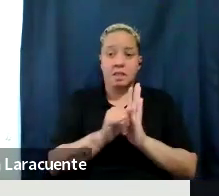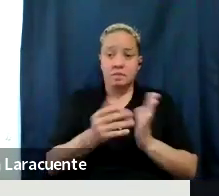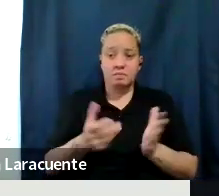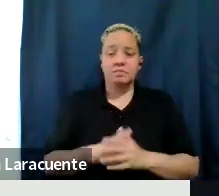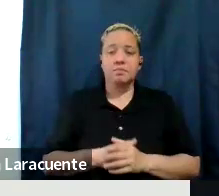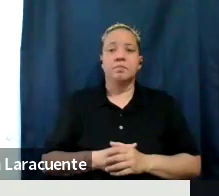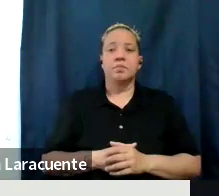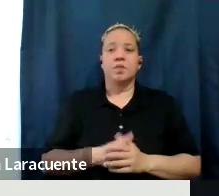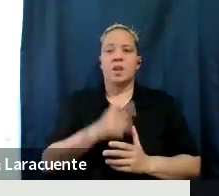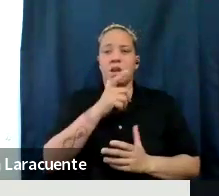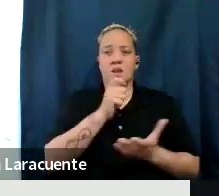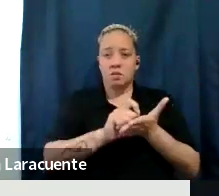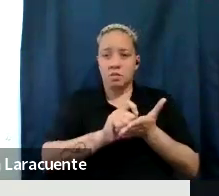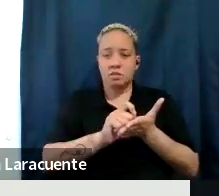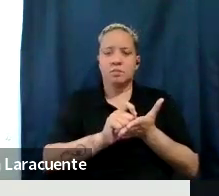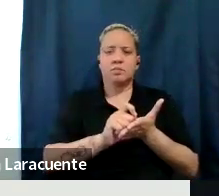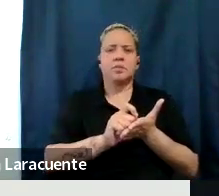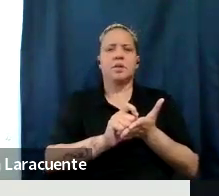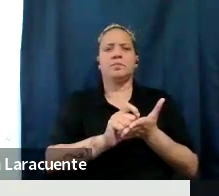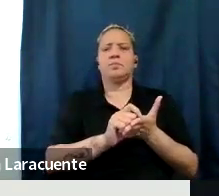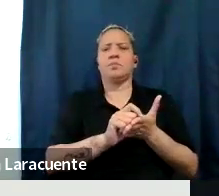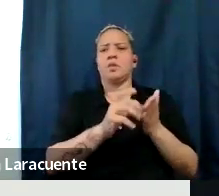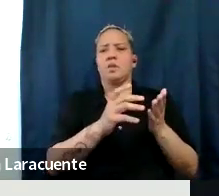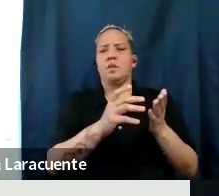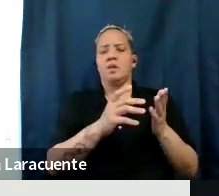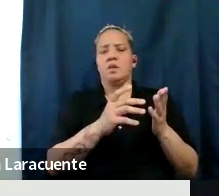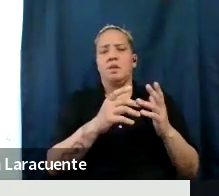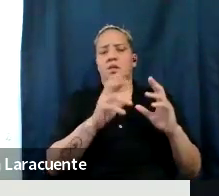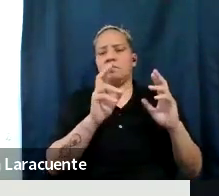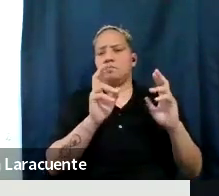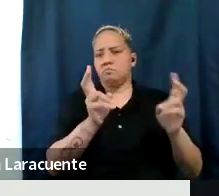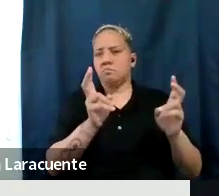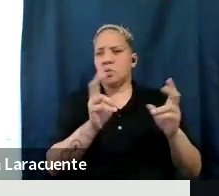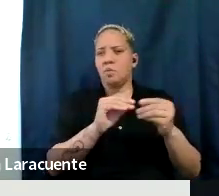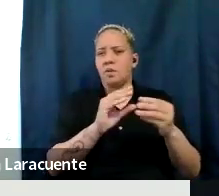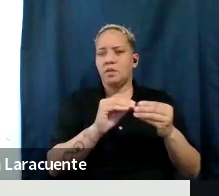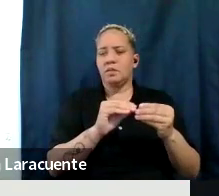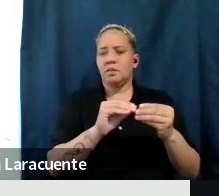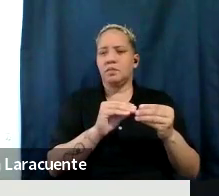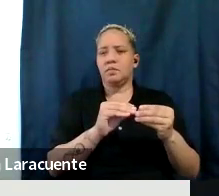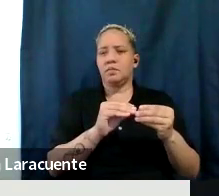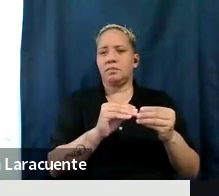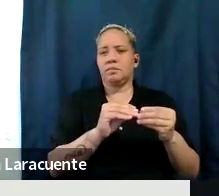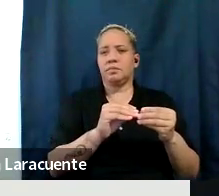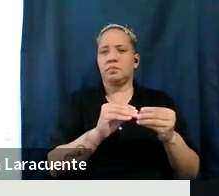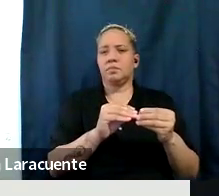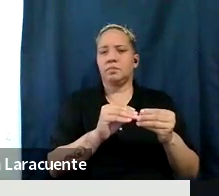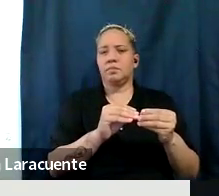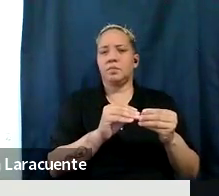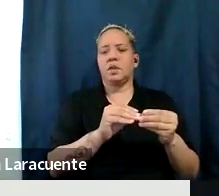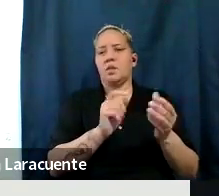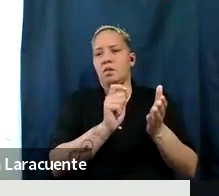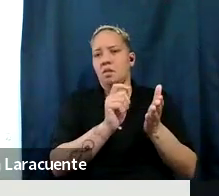se hace eco de un comentario que hace en la entrevista Juan Ramón Jiménez y lo reproduce en su